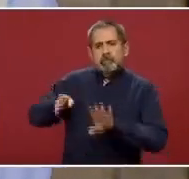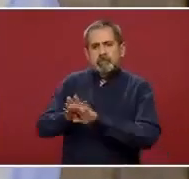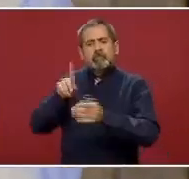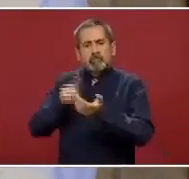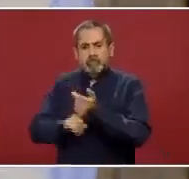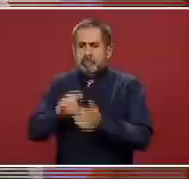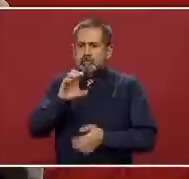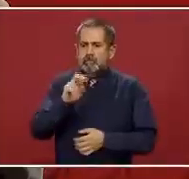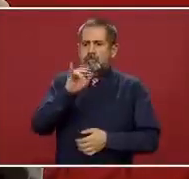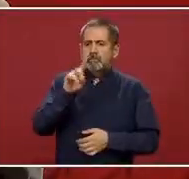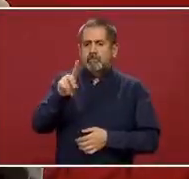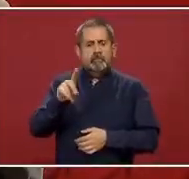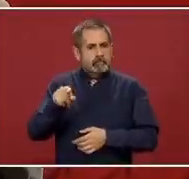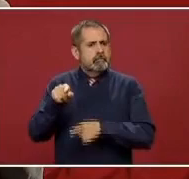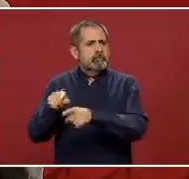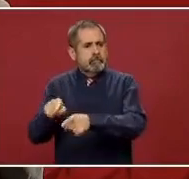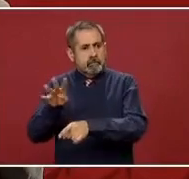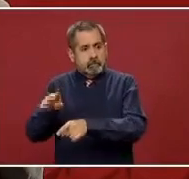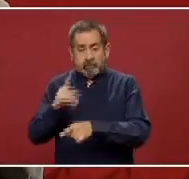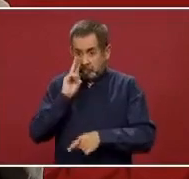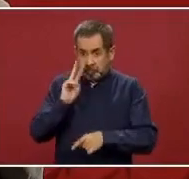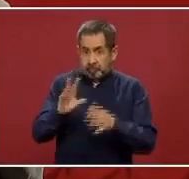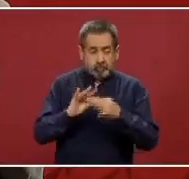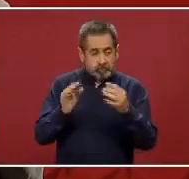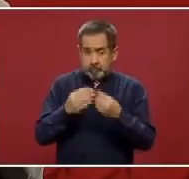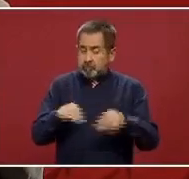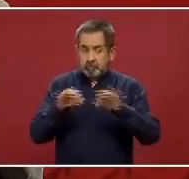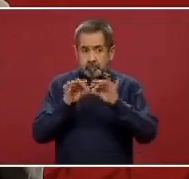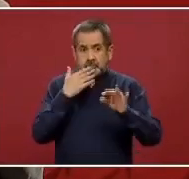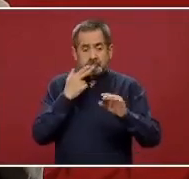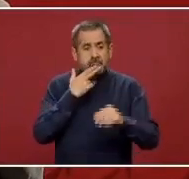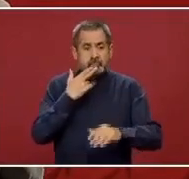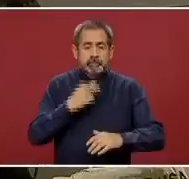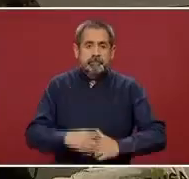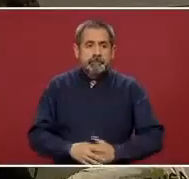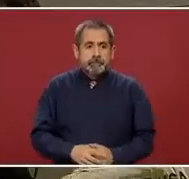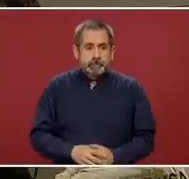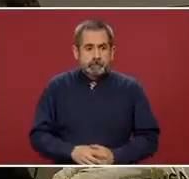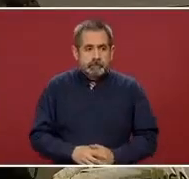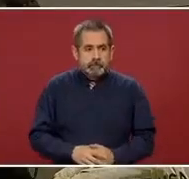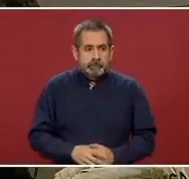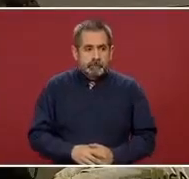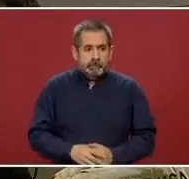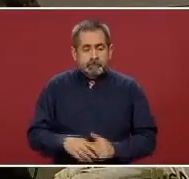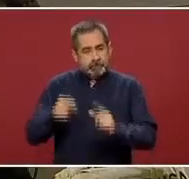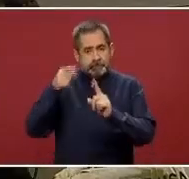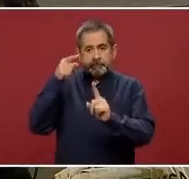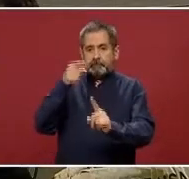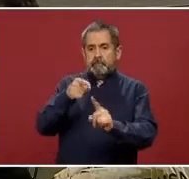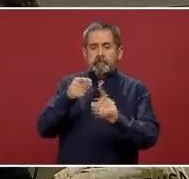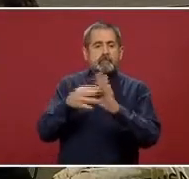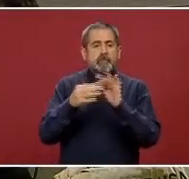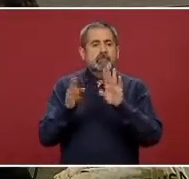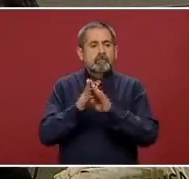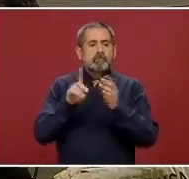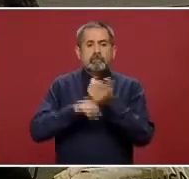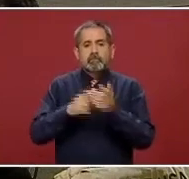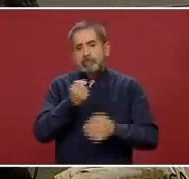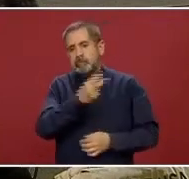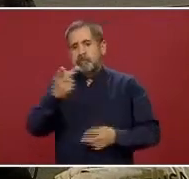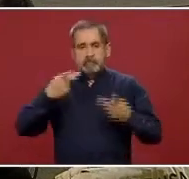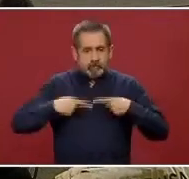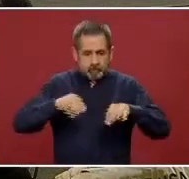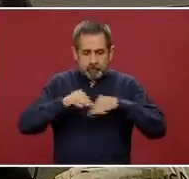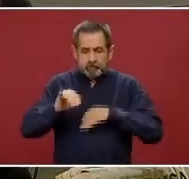COVID en casa. Y véanlo, está muy bien, va a ser útil. Está dirigido a trabajadores